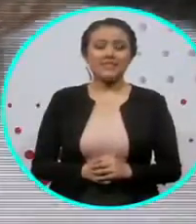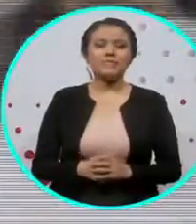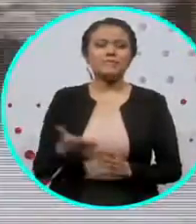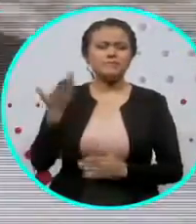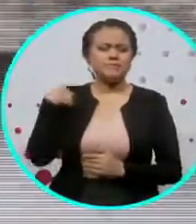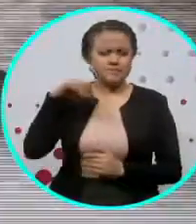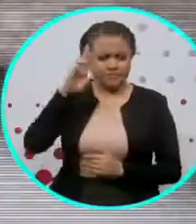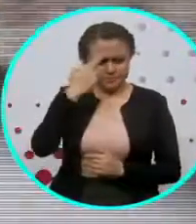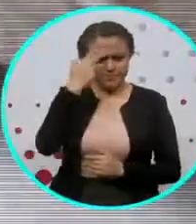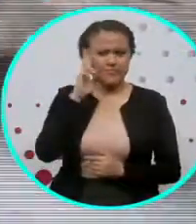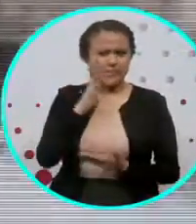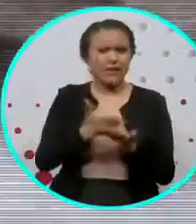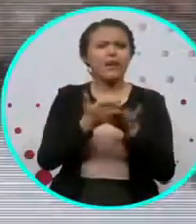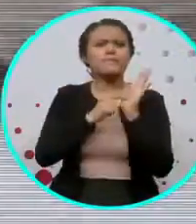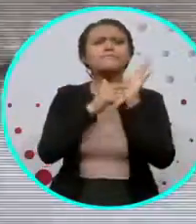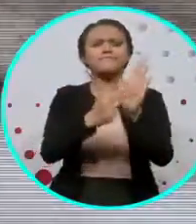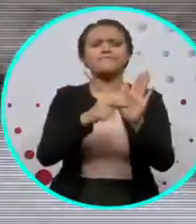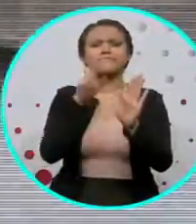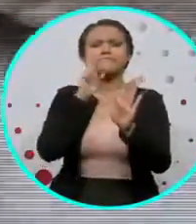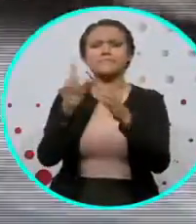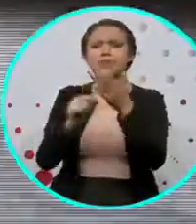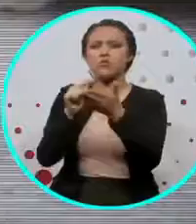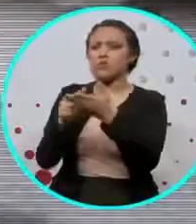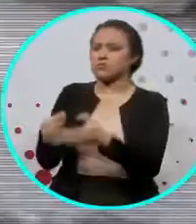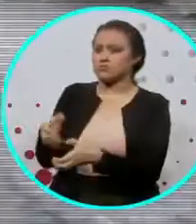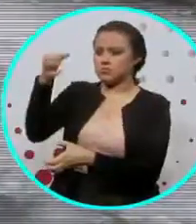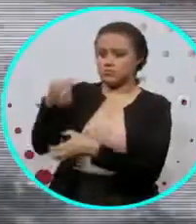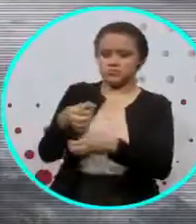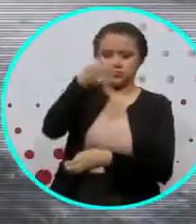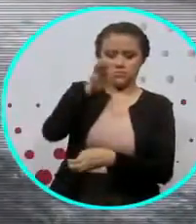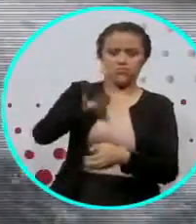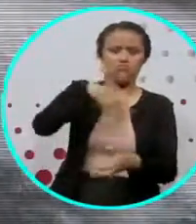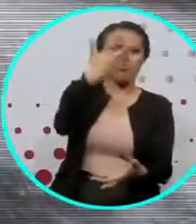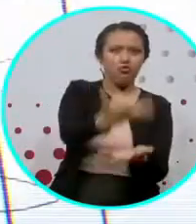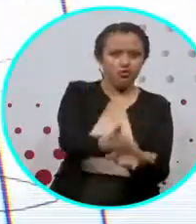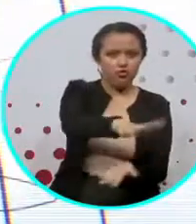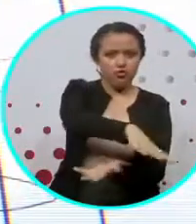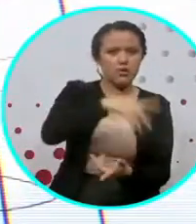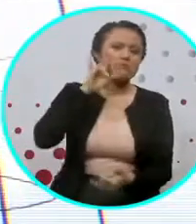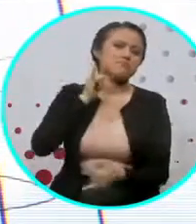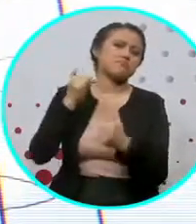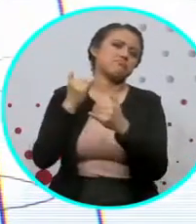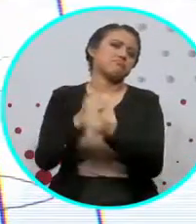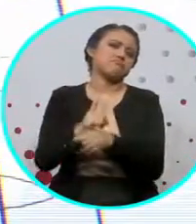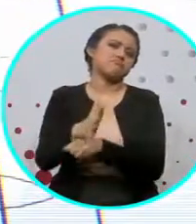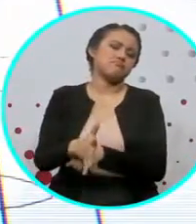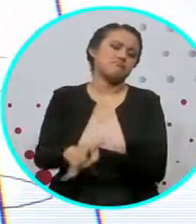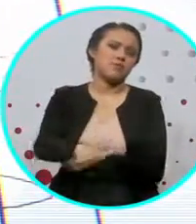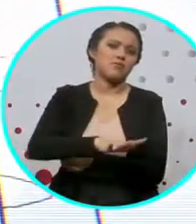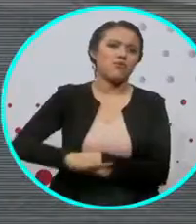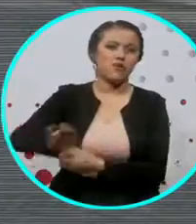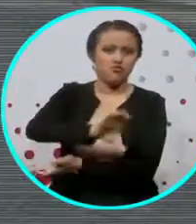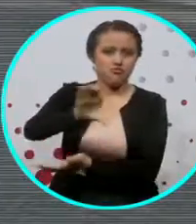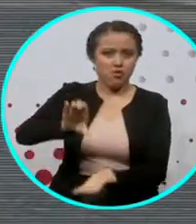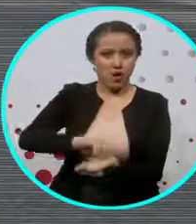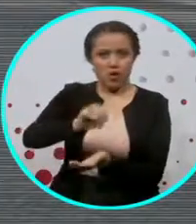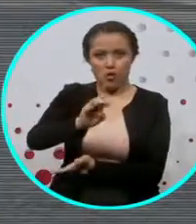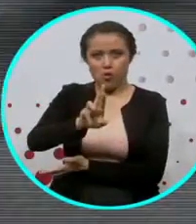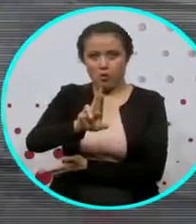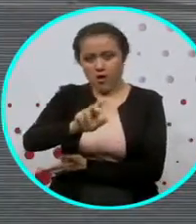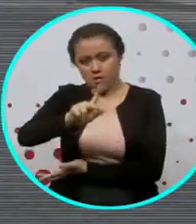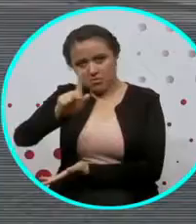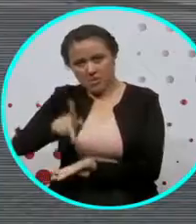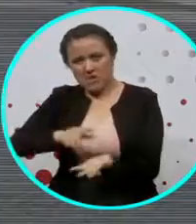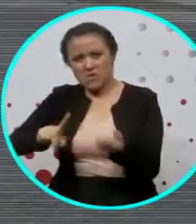Hace unos días les presenté la denuncia sobre una serie de pilares de concreto y acero que estaban estorbando una banqueta en la colonia obrera, volviéndola